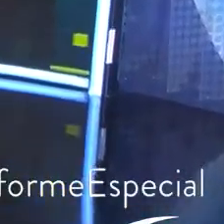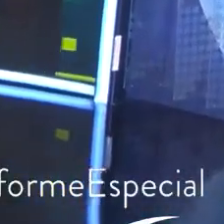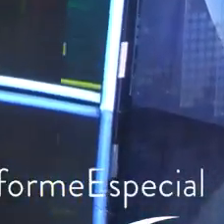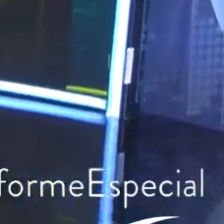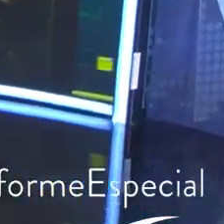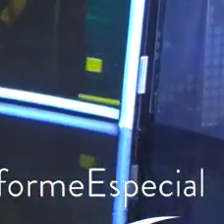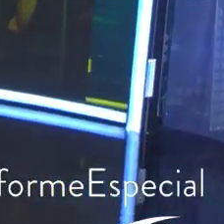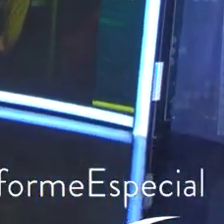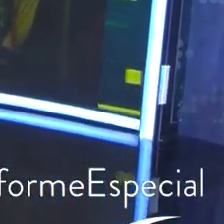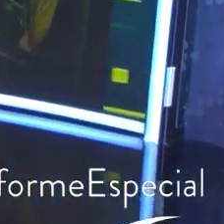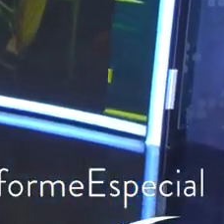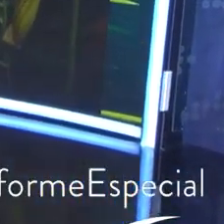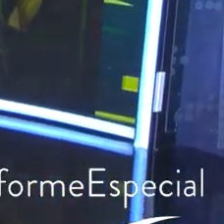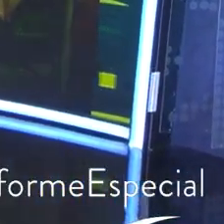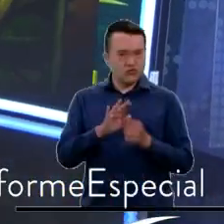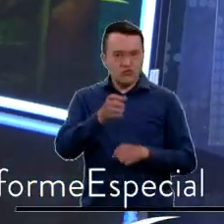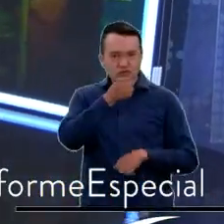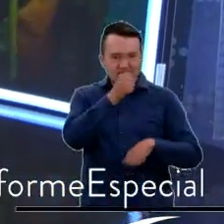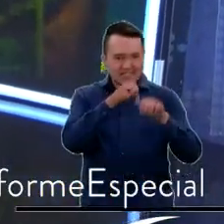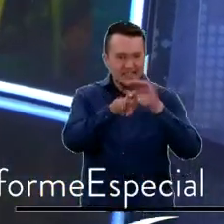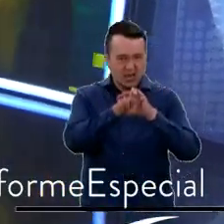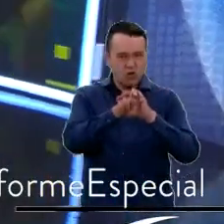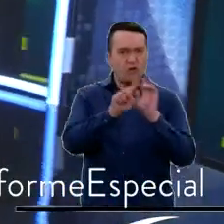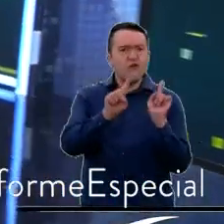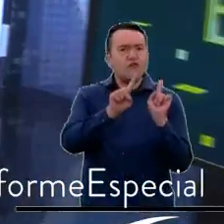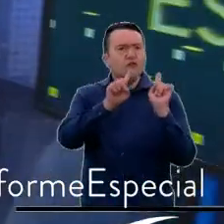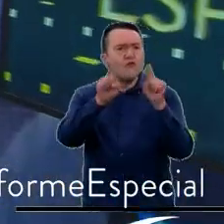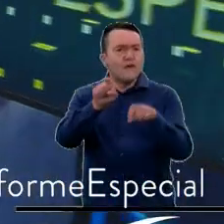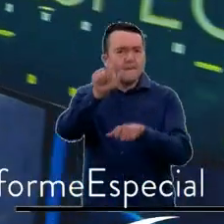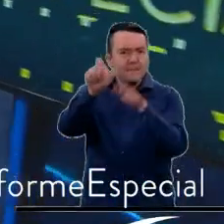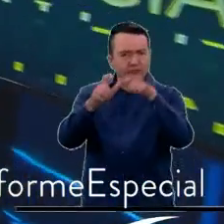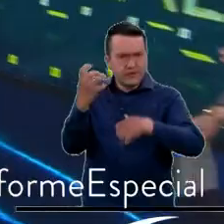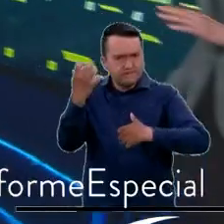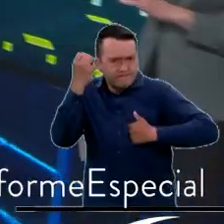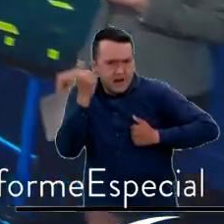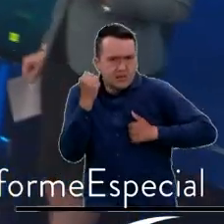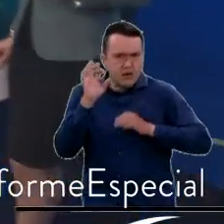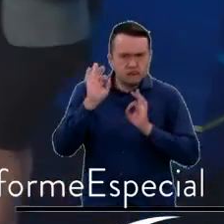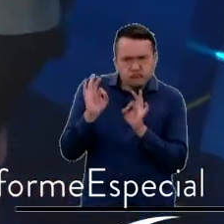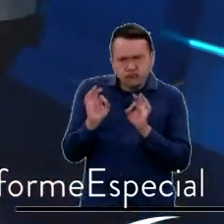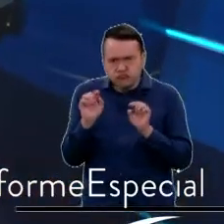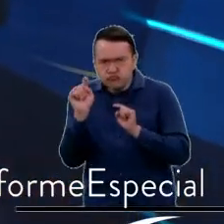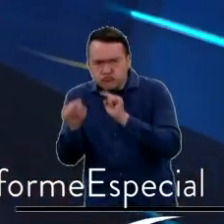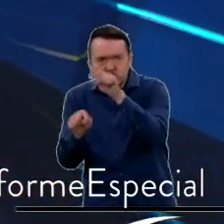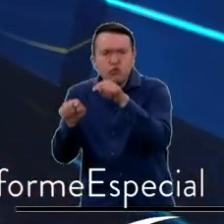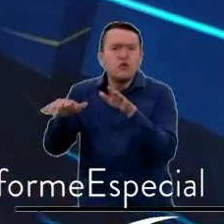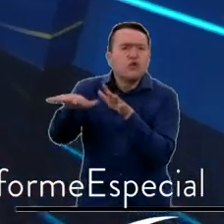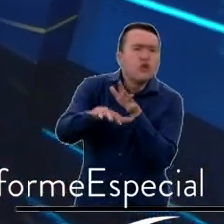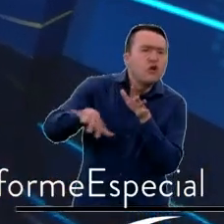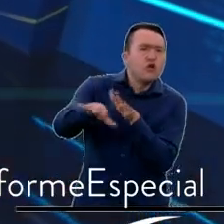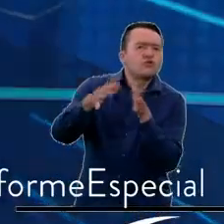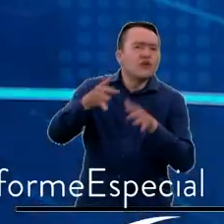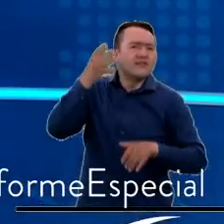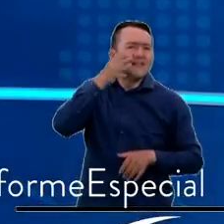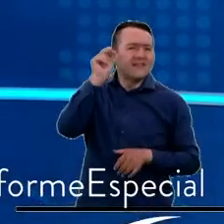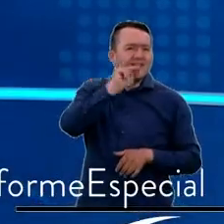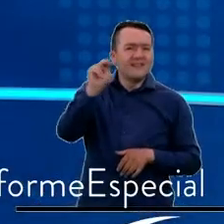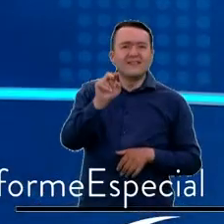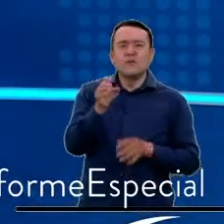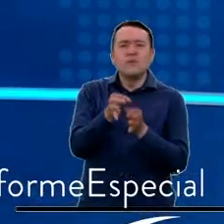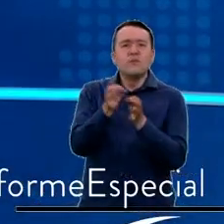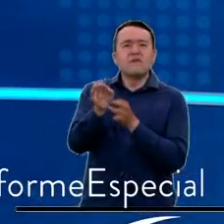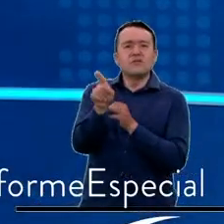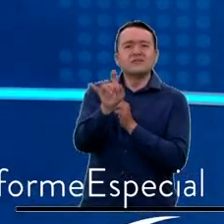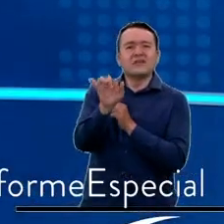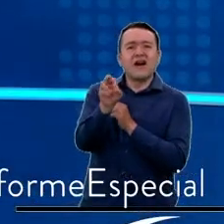Un equipo periodístico de Noticias Caracol acompañó a los comandos del ejército en una operación contra el narcotráfico en Sardinata, norte de